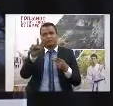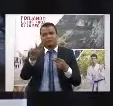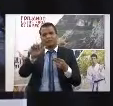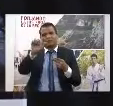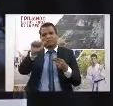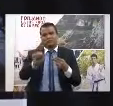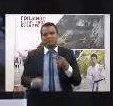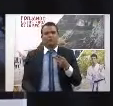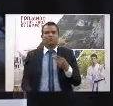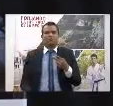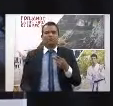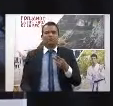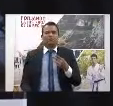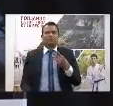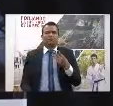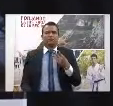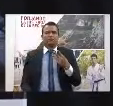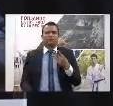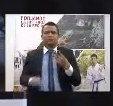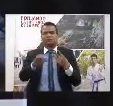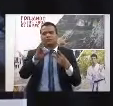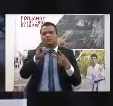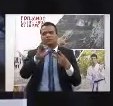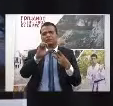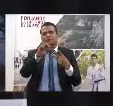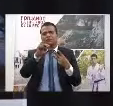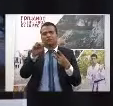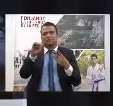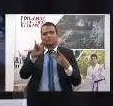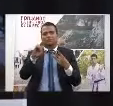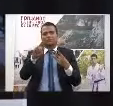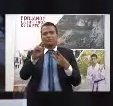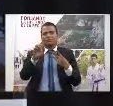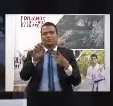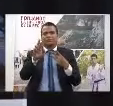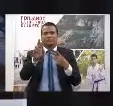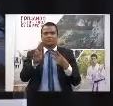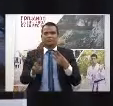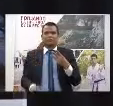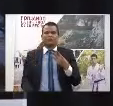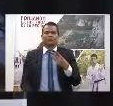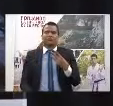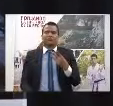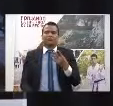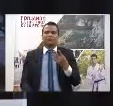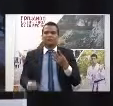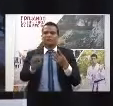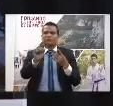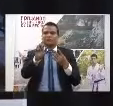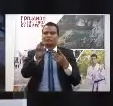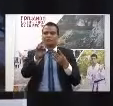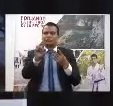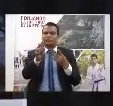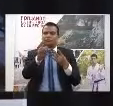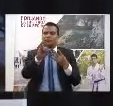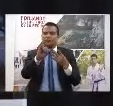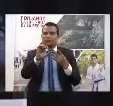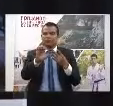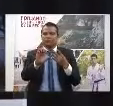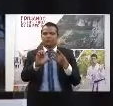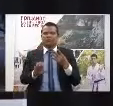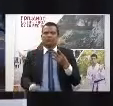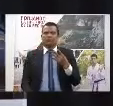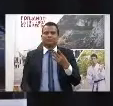Muriel Vinasco, Jennifer Reina Ortega y Angie Paola